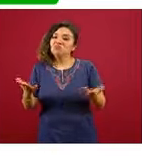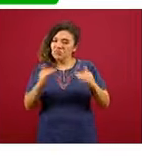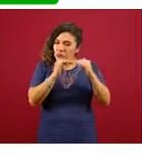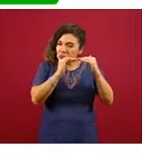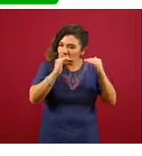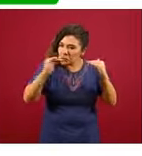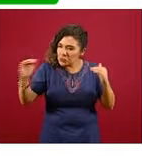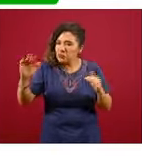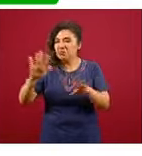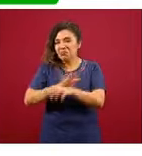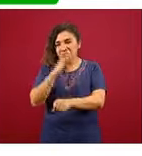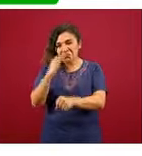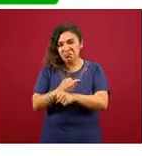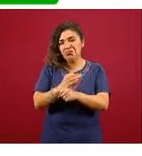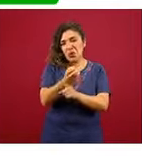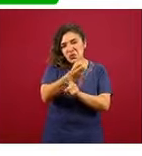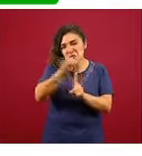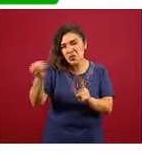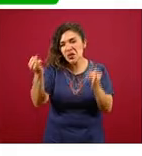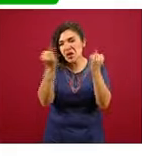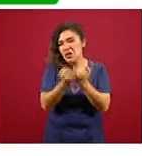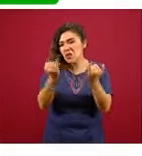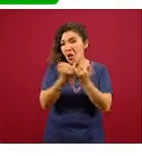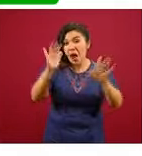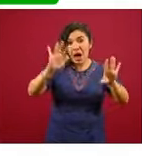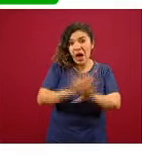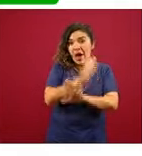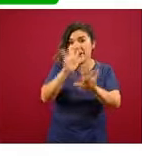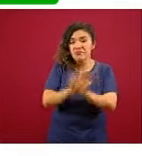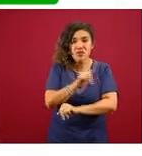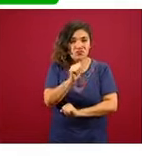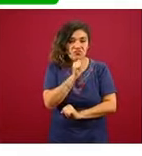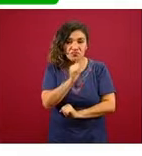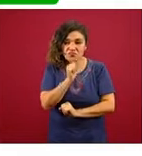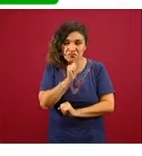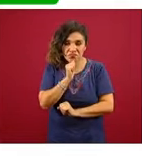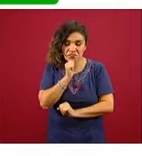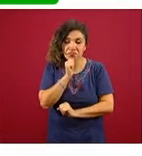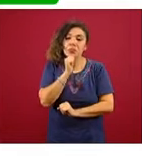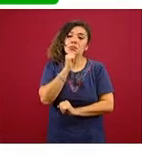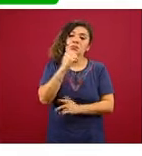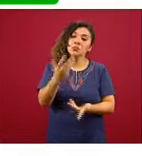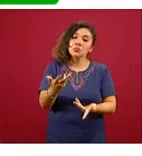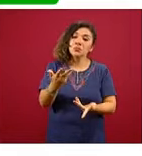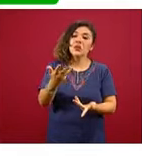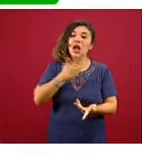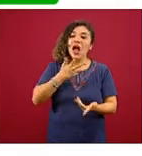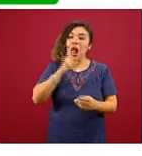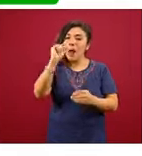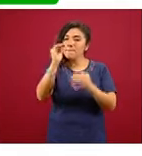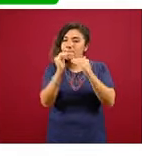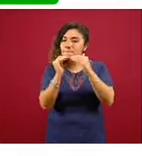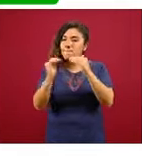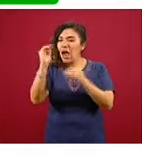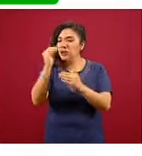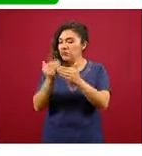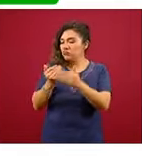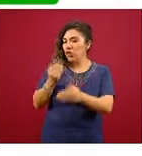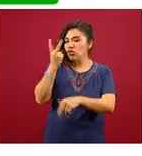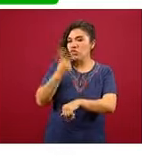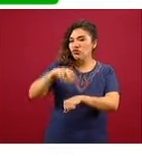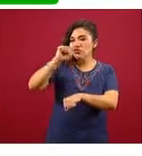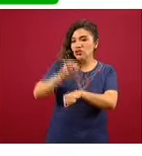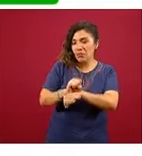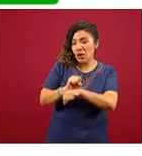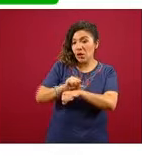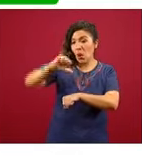poco más estable, sin mucha variación en relación a cómo inició, y hay un incremento en las últimas 2 semanas que